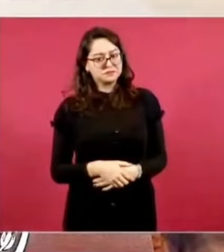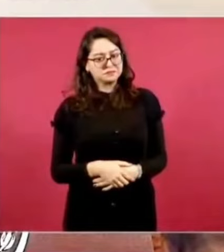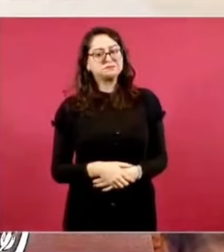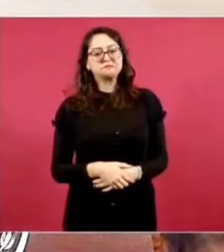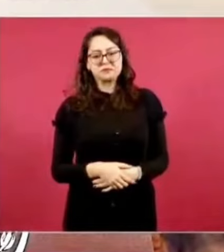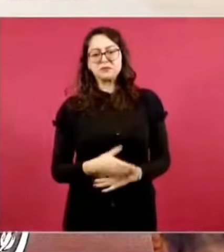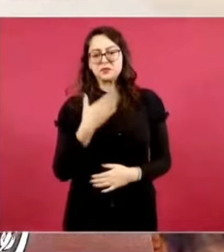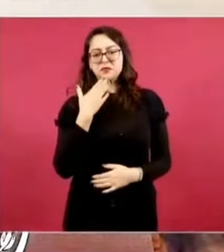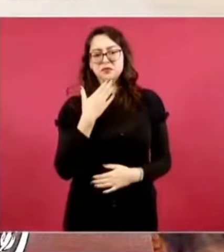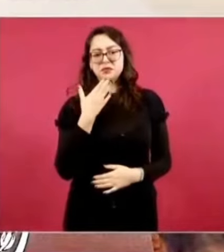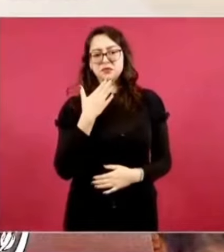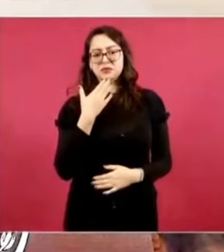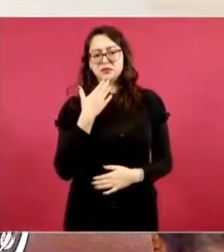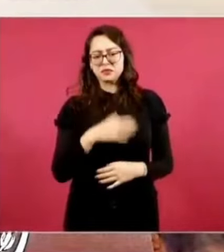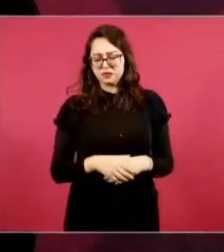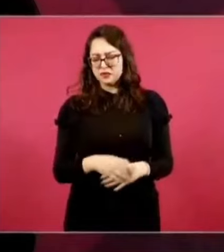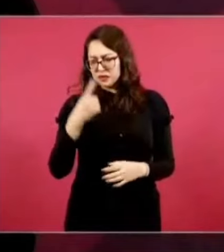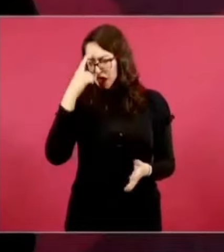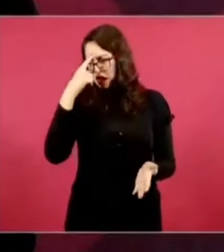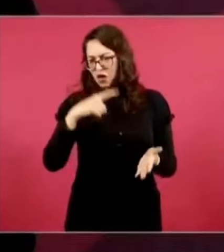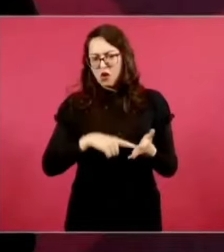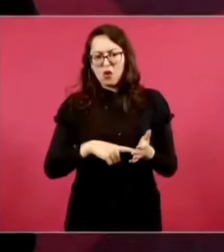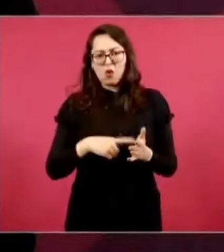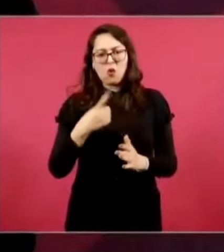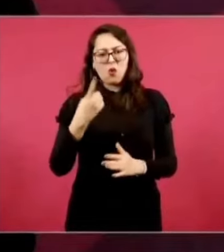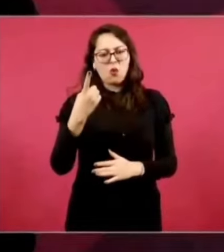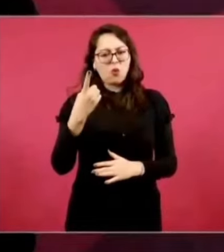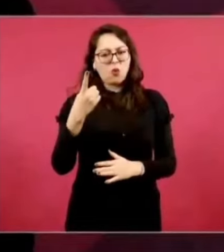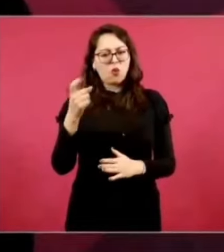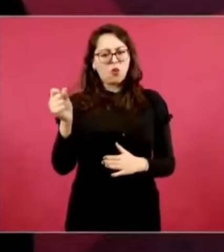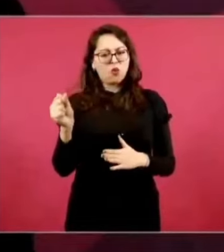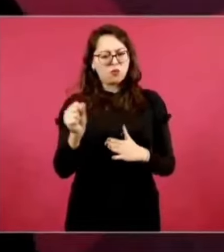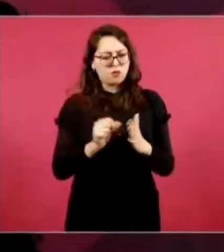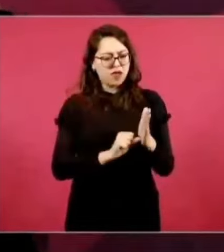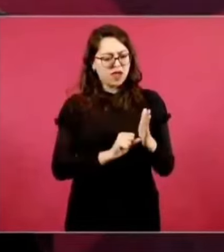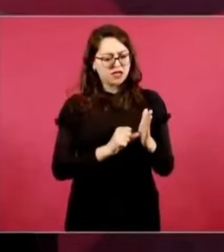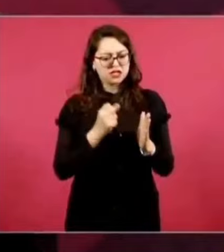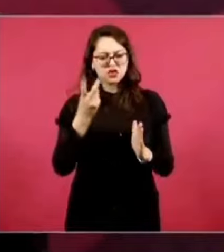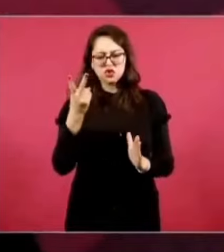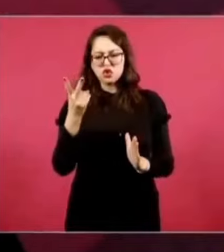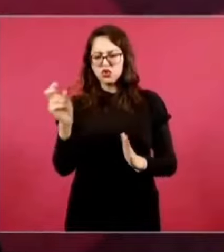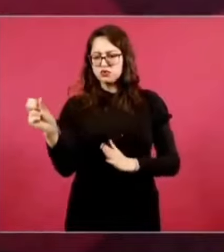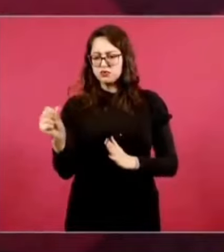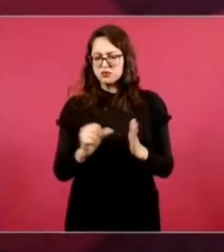Y estuvieron creo que como un mes, 2 meses, 3 meses. Iban al hotel